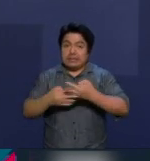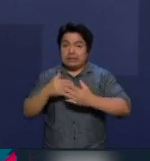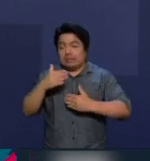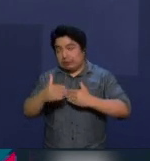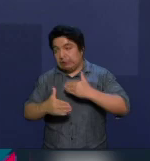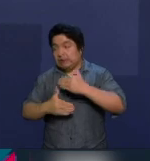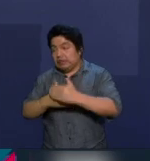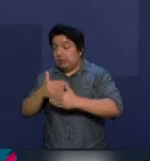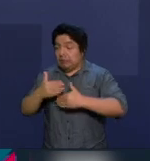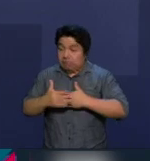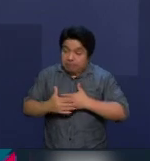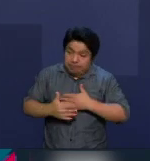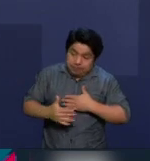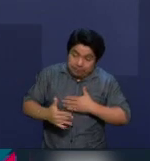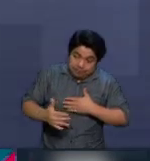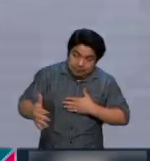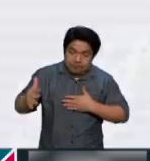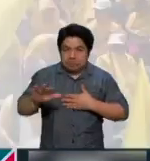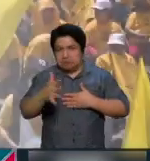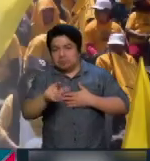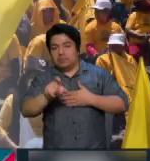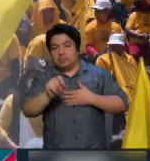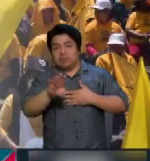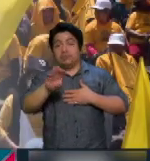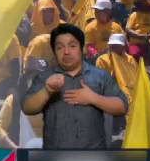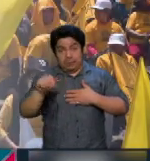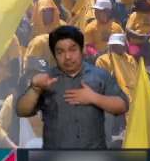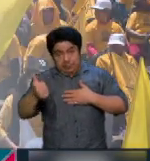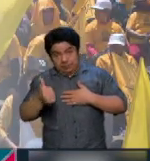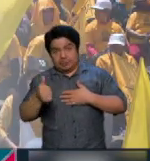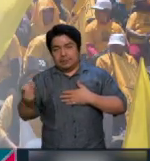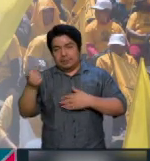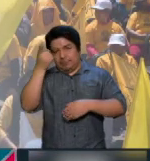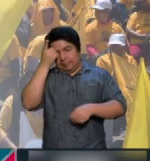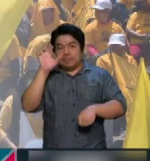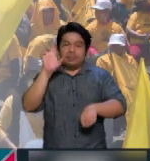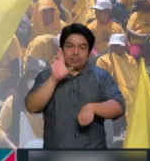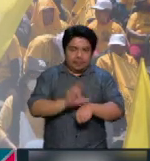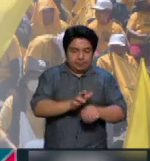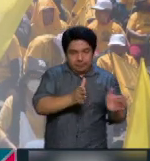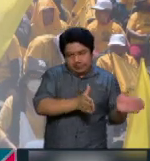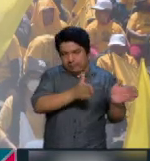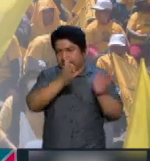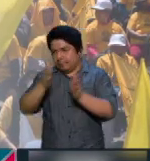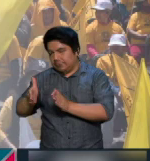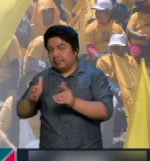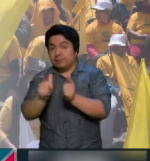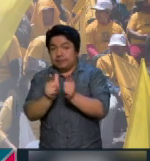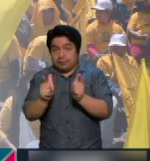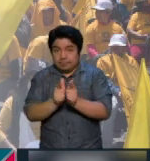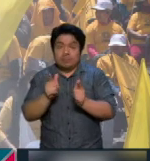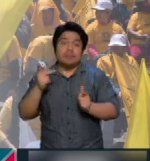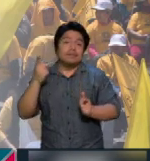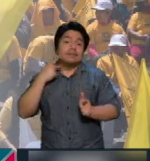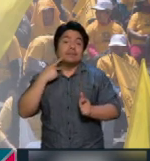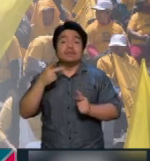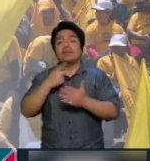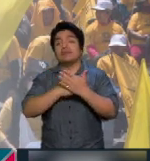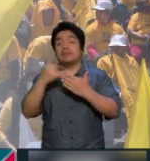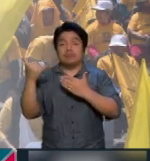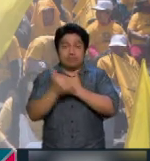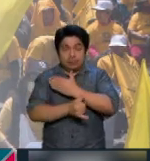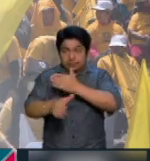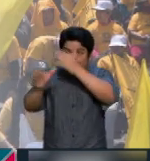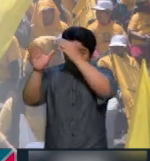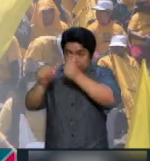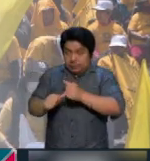podría prolongarse. Mira, más tardar el 29 de agosto, la Dirección de Prerrogativas y Partidos Políticos tiene que elaborar y circular el proyecto de acuerdo de declaratoria